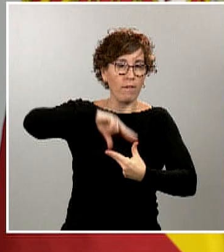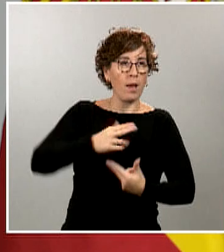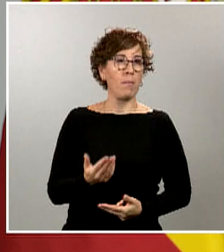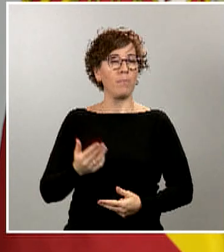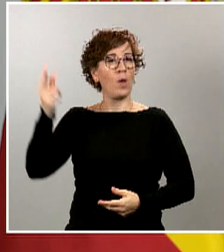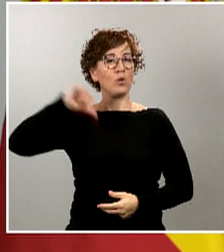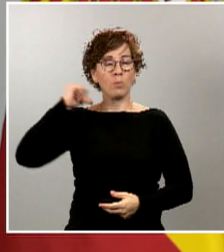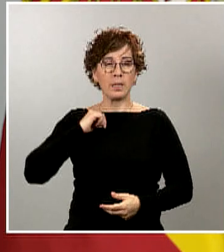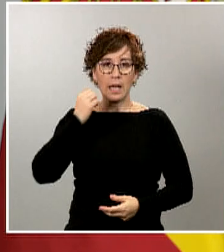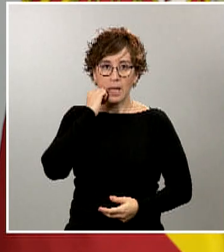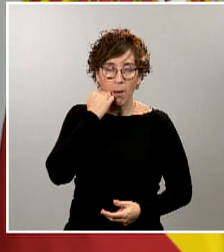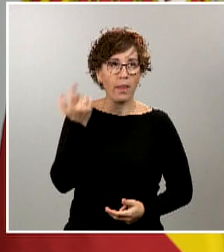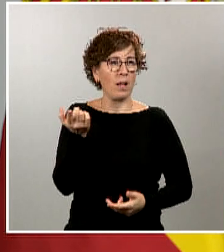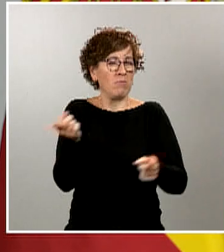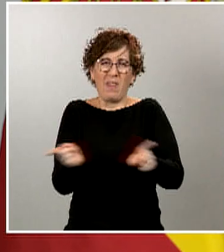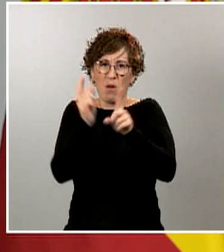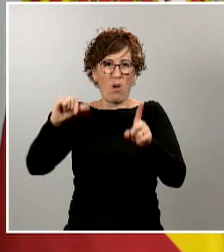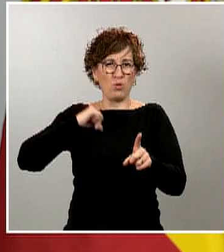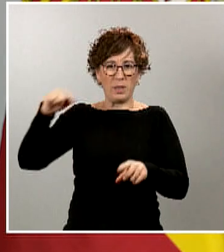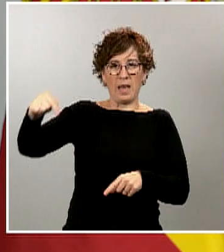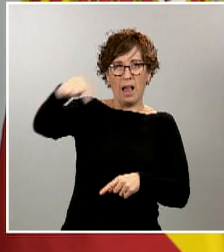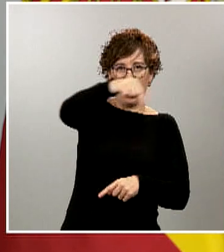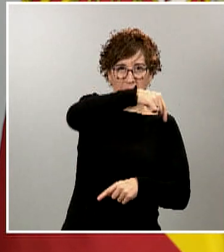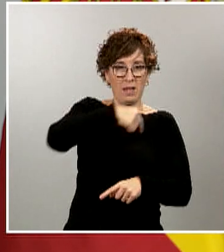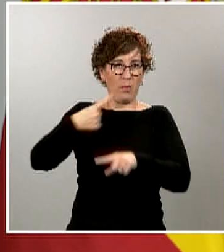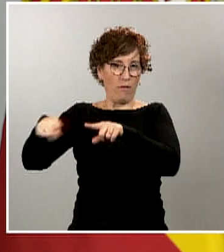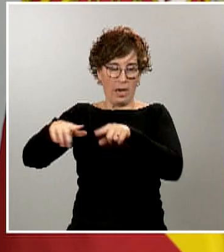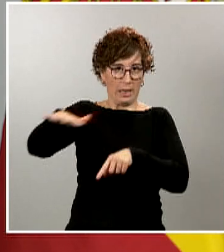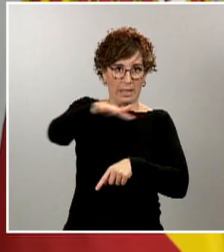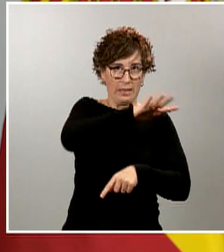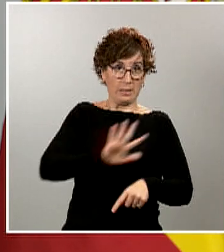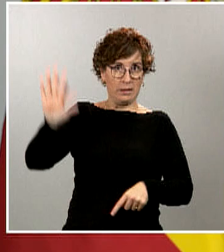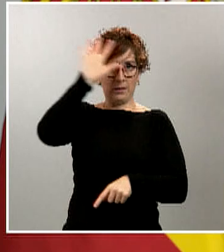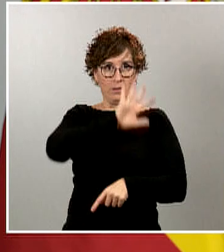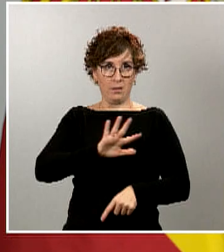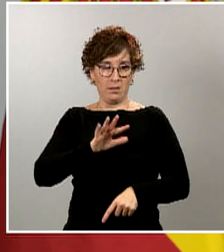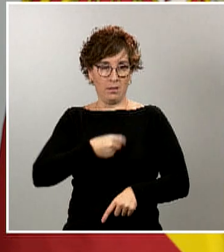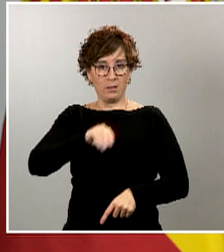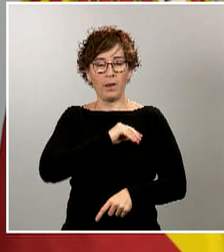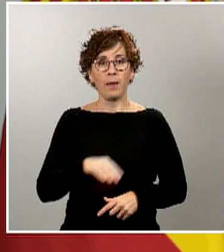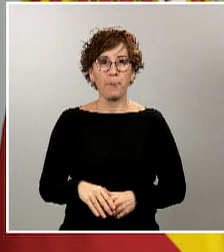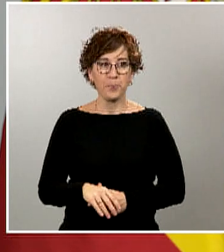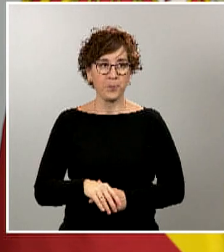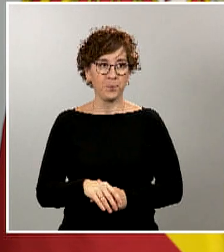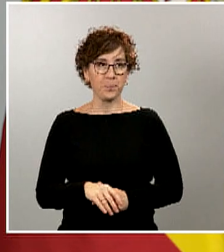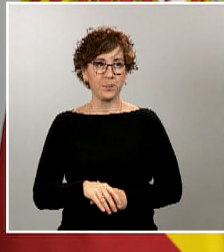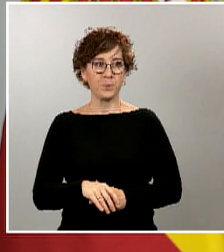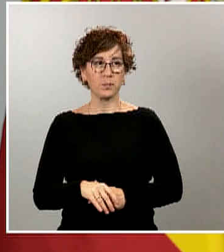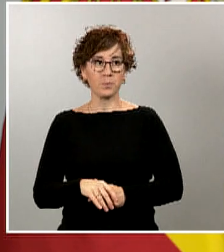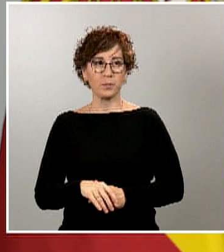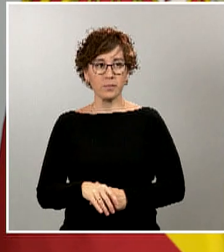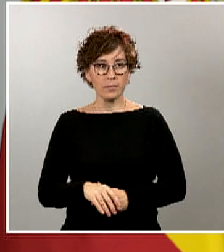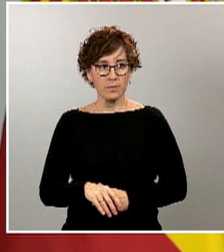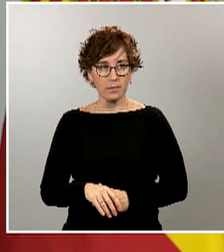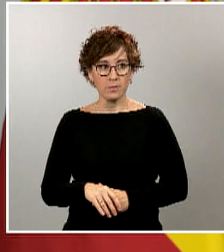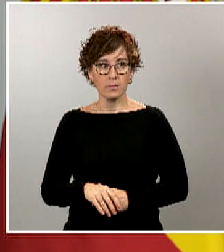de distintos hospitales de campaña en distintos lugares de nuestro país. Al mismo tiempo, tengo que decir que se